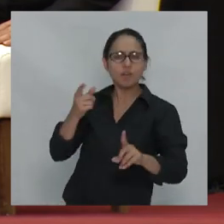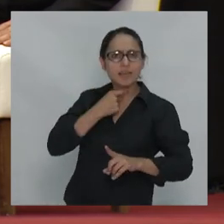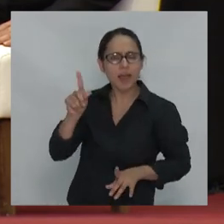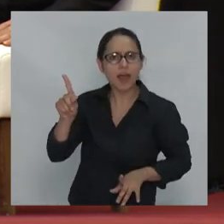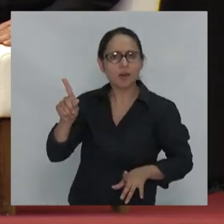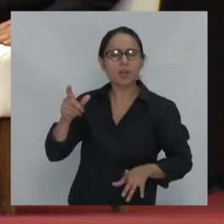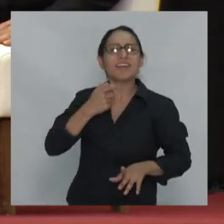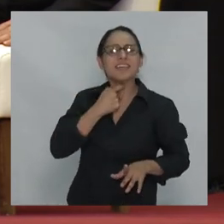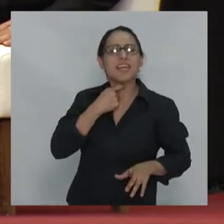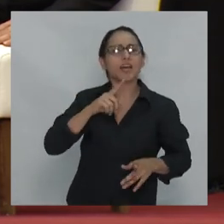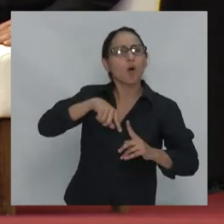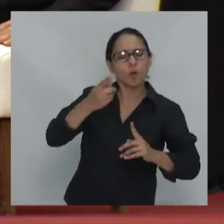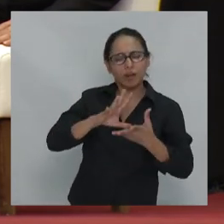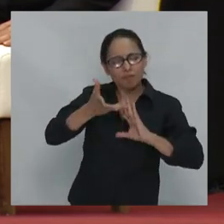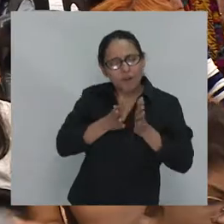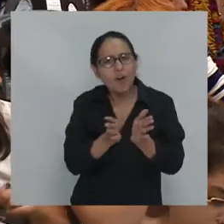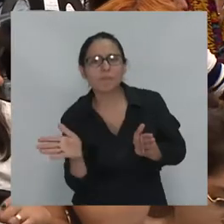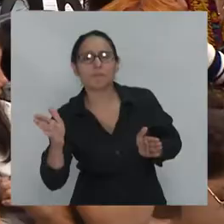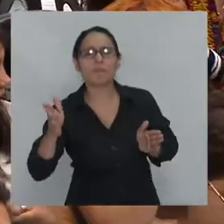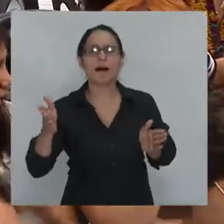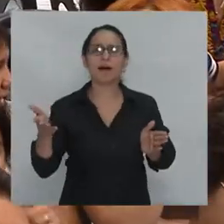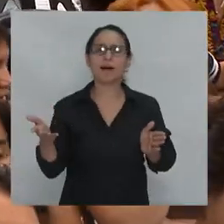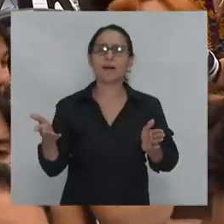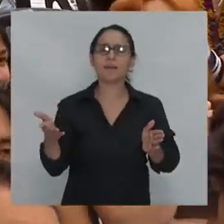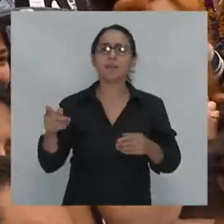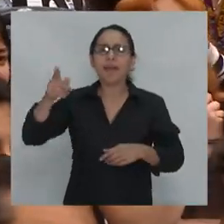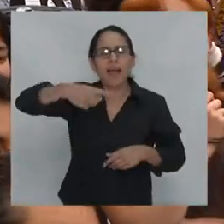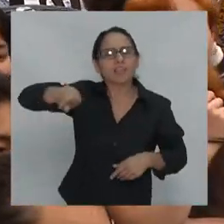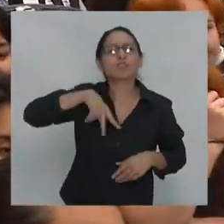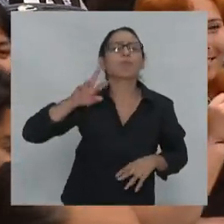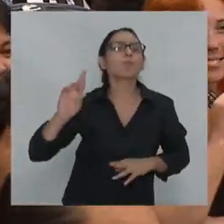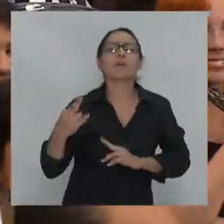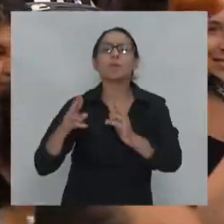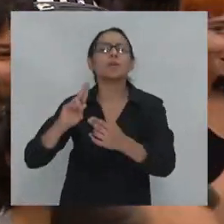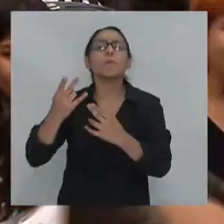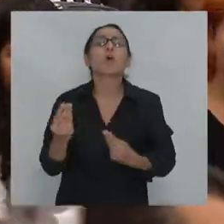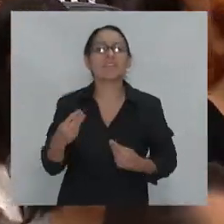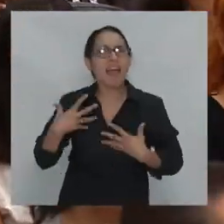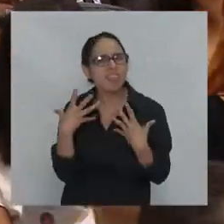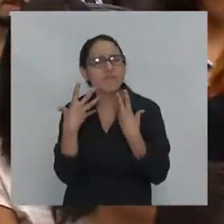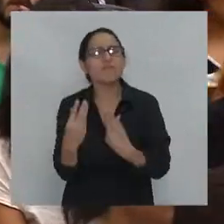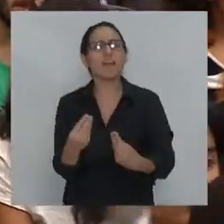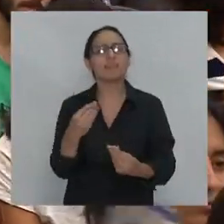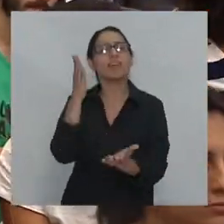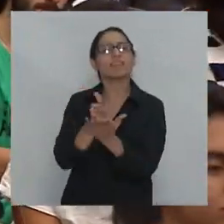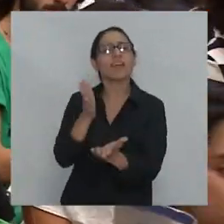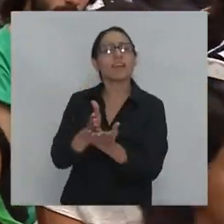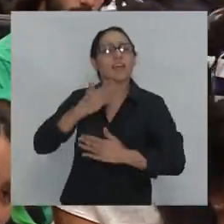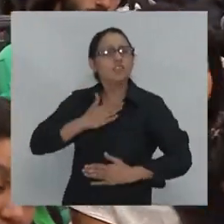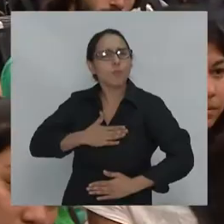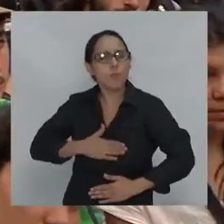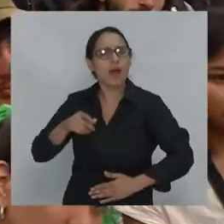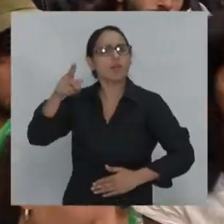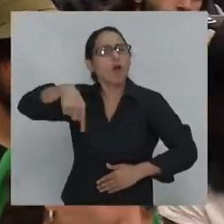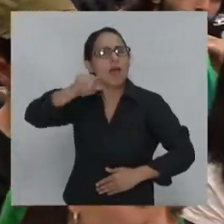le den alternativas de vida a los cocaleros. Ellos murieron porque estaban defendiendo los derechos humanos. Son los nuevos mártires